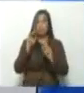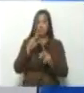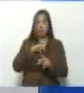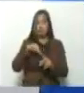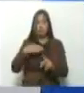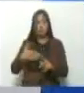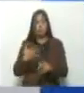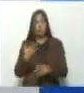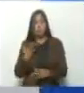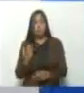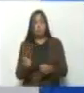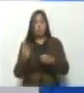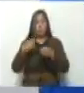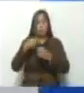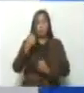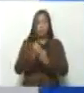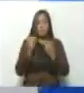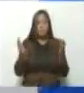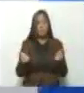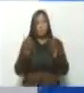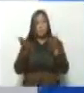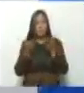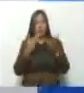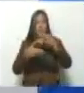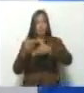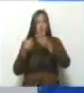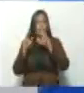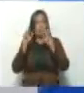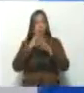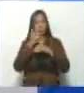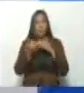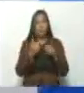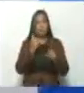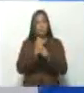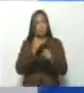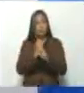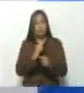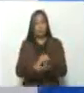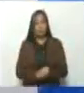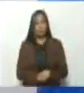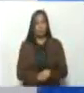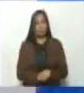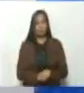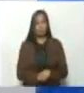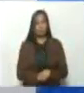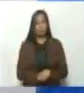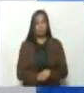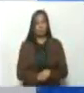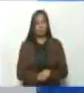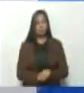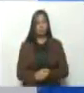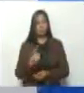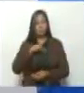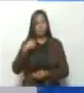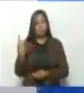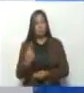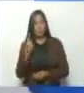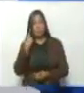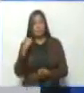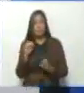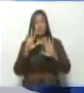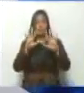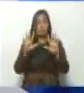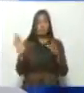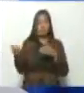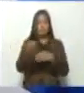poder implementar, impulsar y construir nuevos programas de trabajo. No solamente es tener las 10 unidades